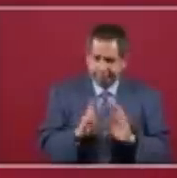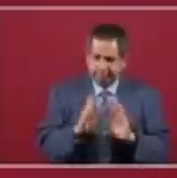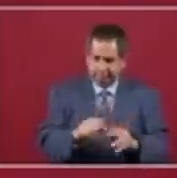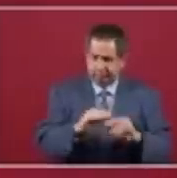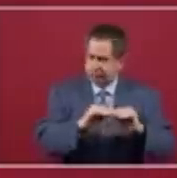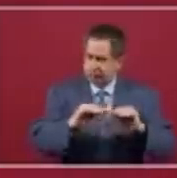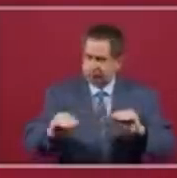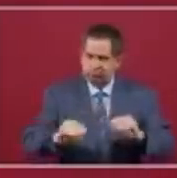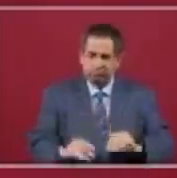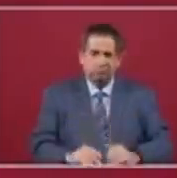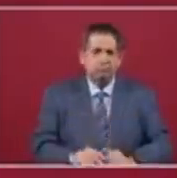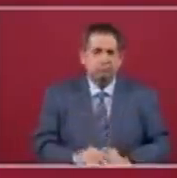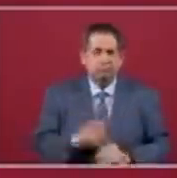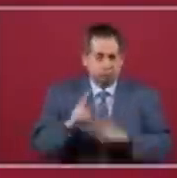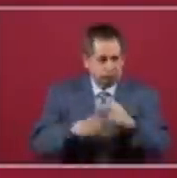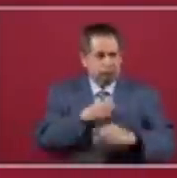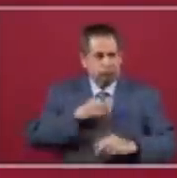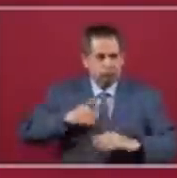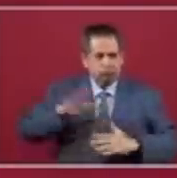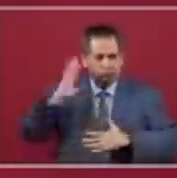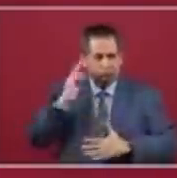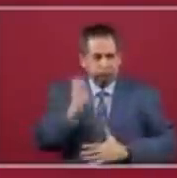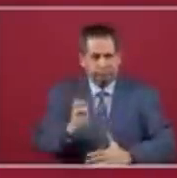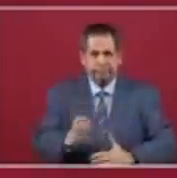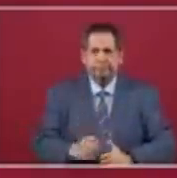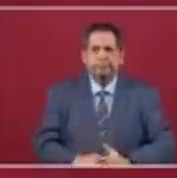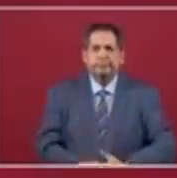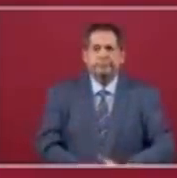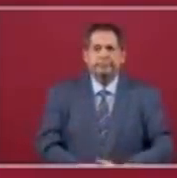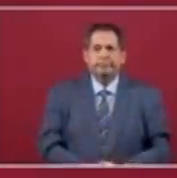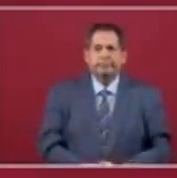reales. Voy a cumplir eso.